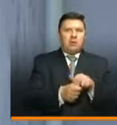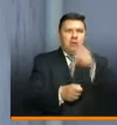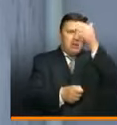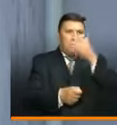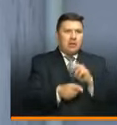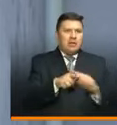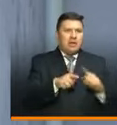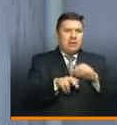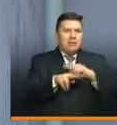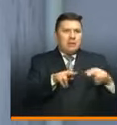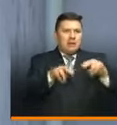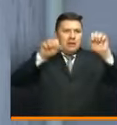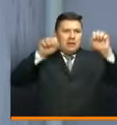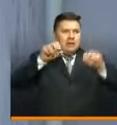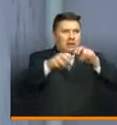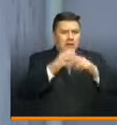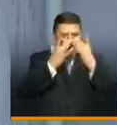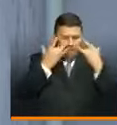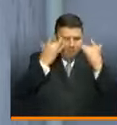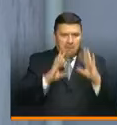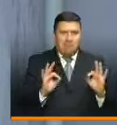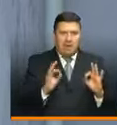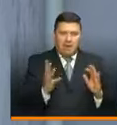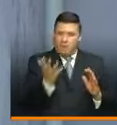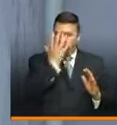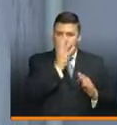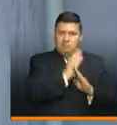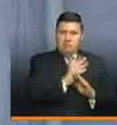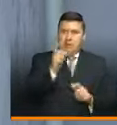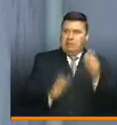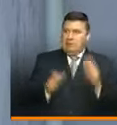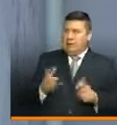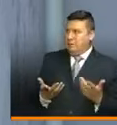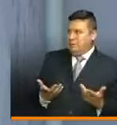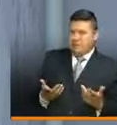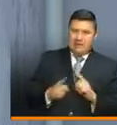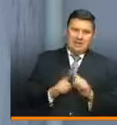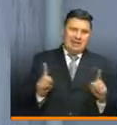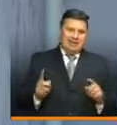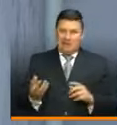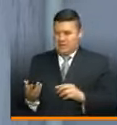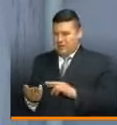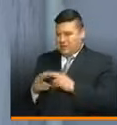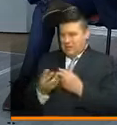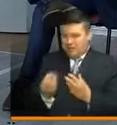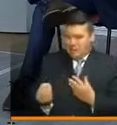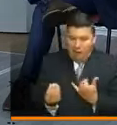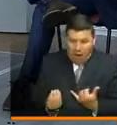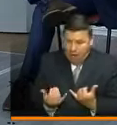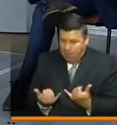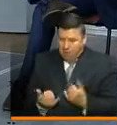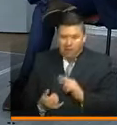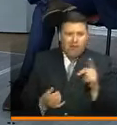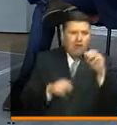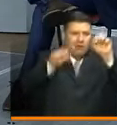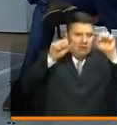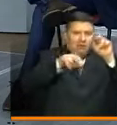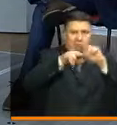en un metro o montarse en un lugar donde haya bastantes más personas, y ahí lo que estamos recomendando es una